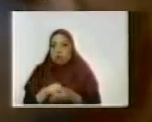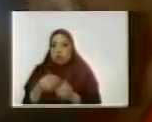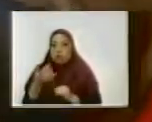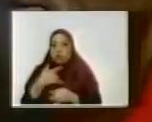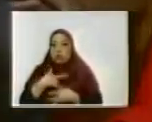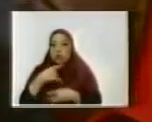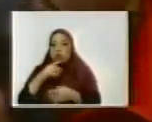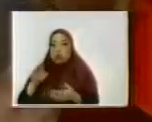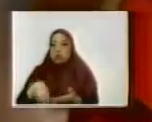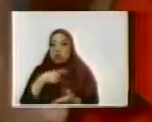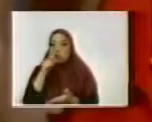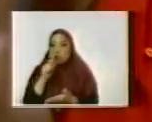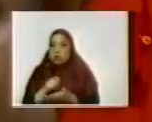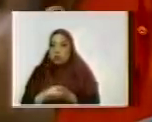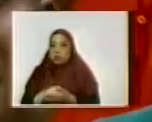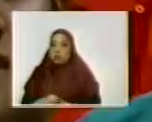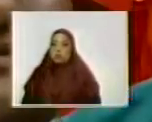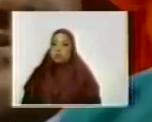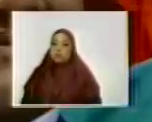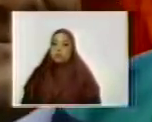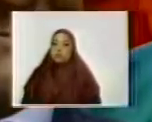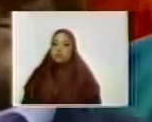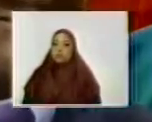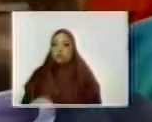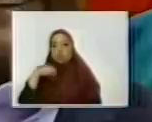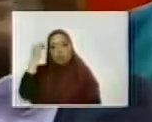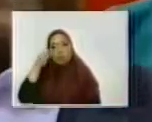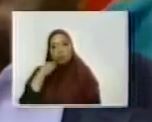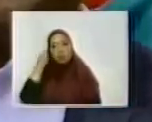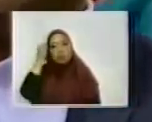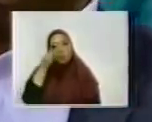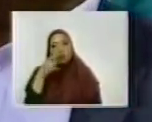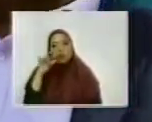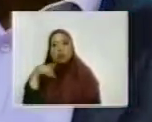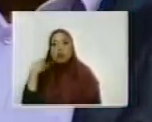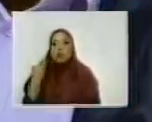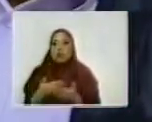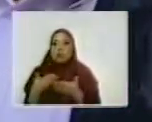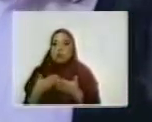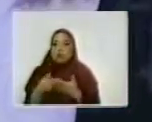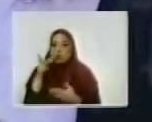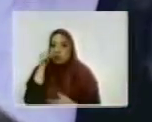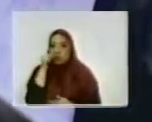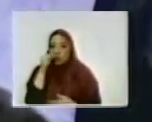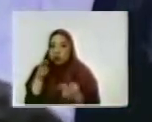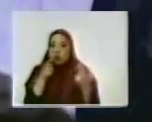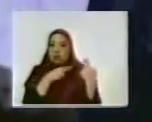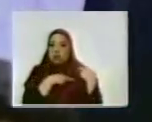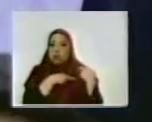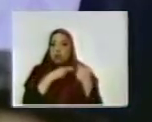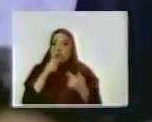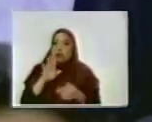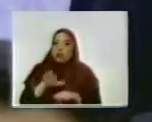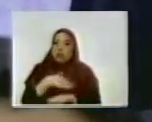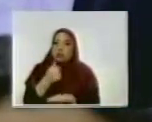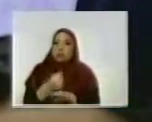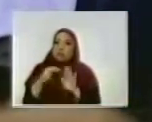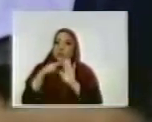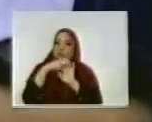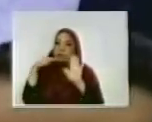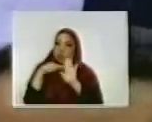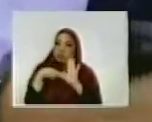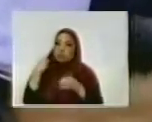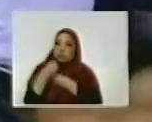intereses transnacionales. Considerando que prueba de su compromiso indeclinable con este principio